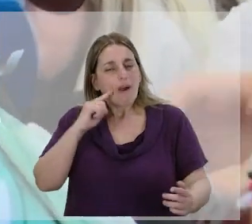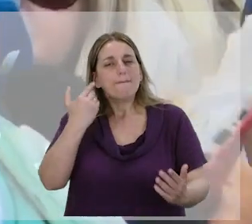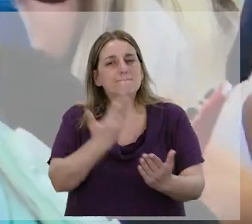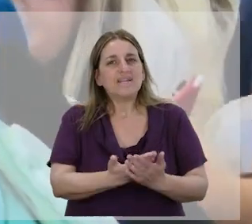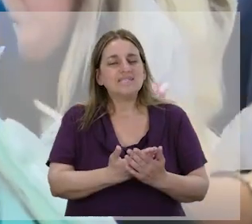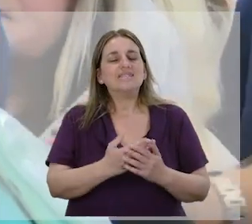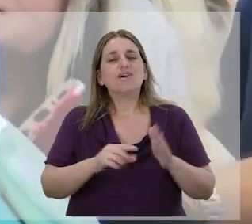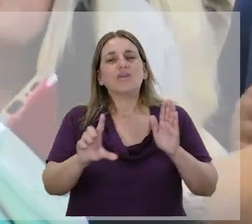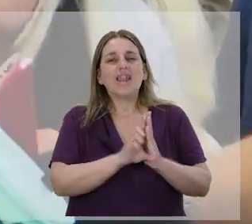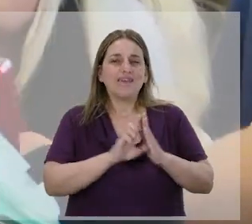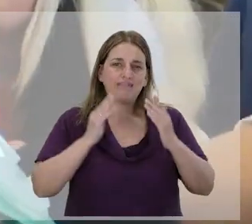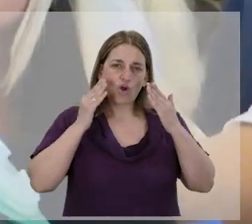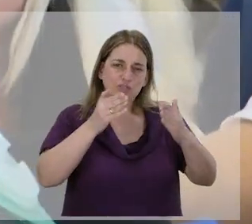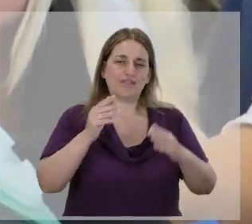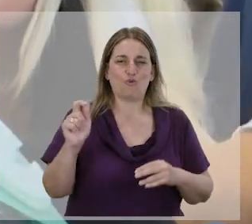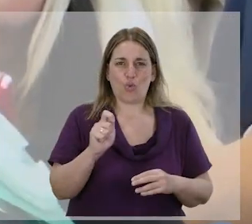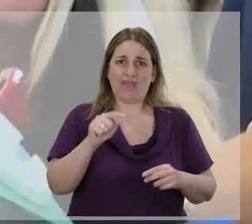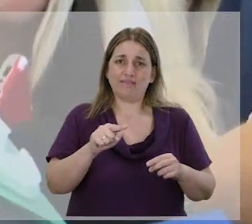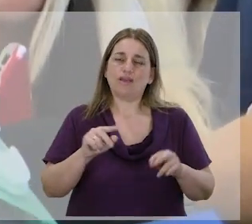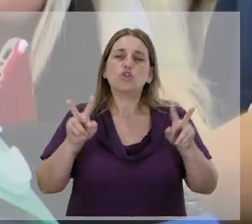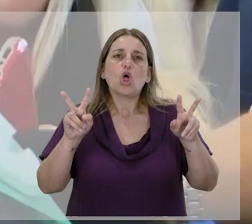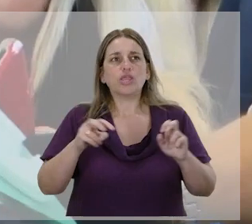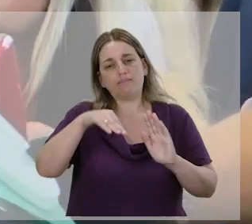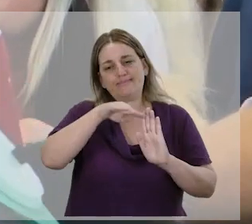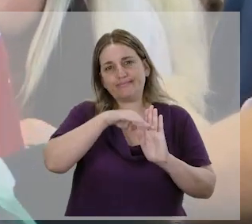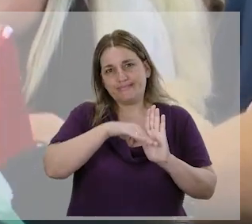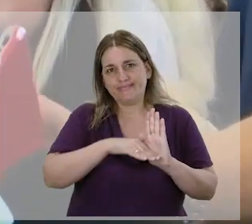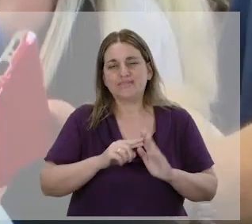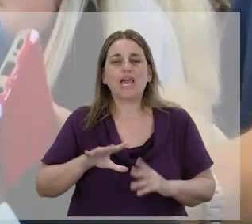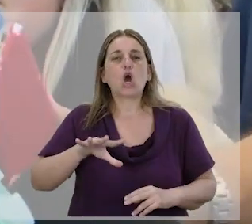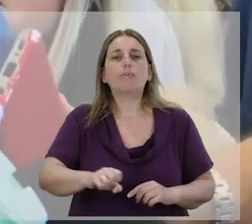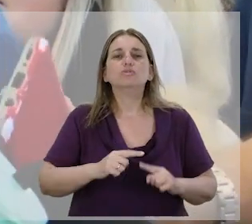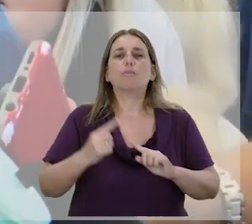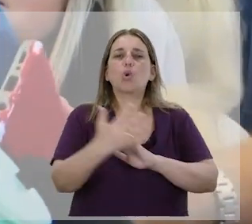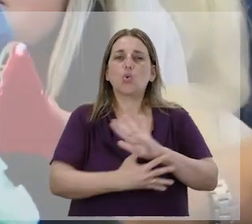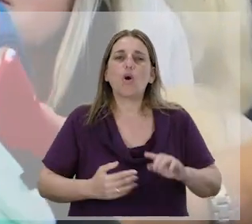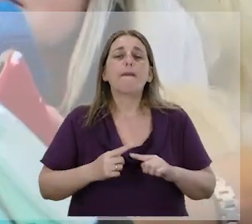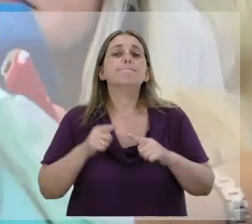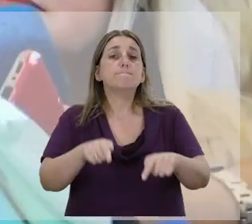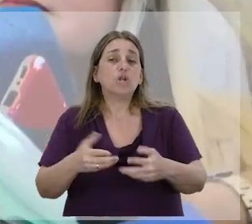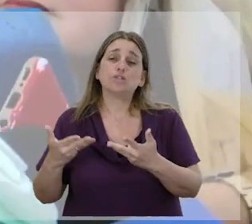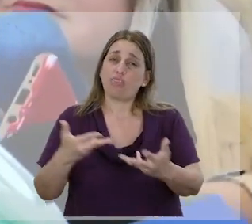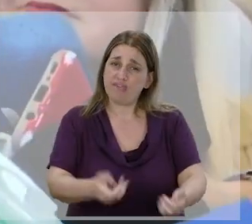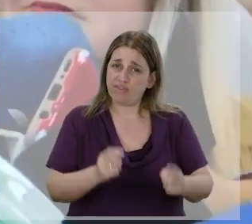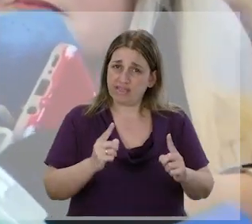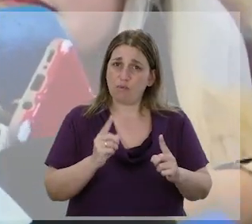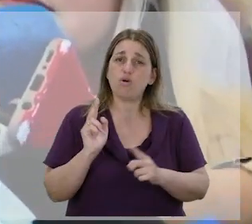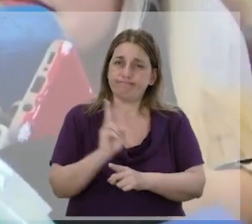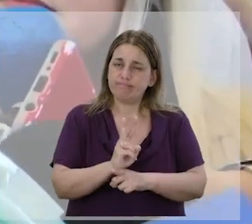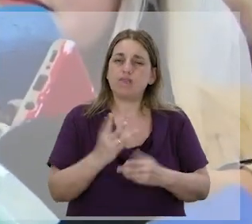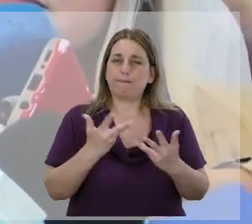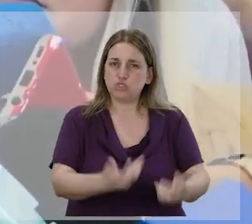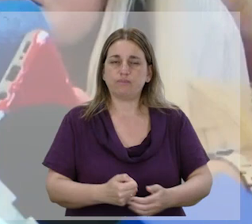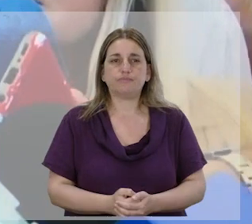las elecciones íbamos a impulsar una LUC con todos los temas que venía en el compromiso del país. Primero, por eso la